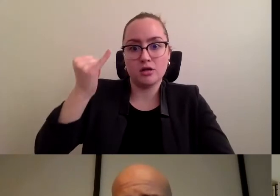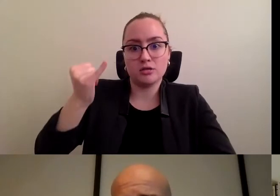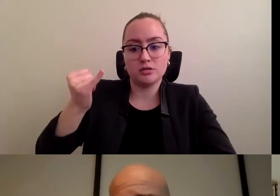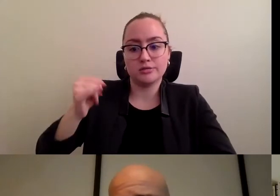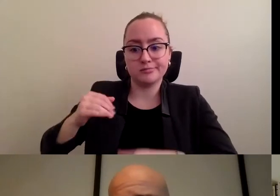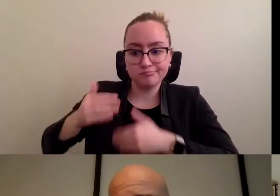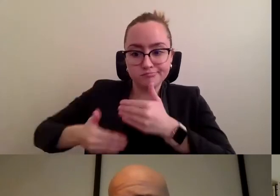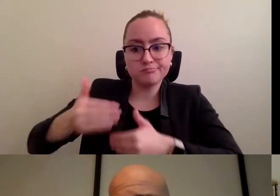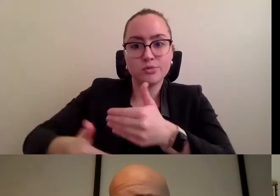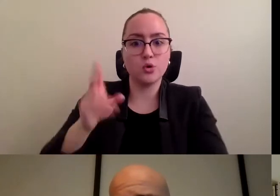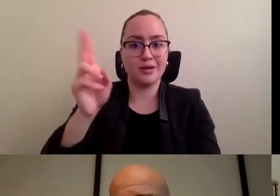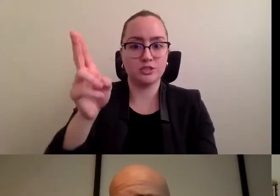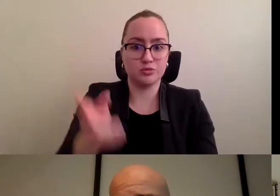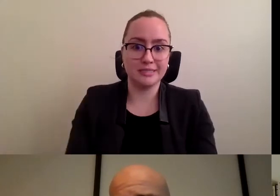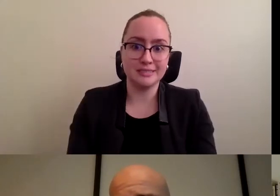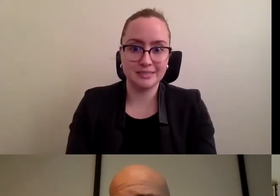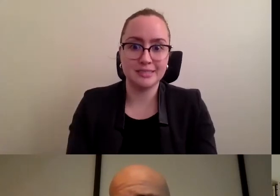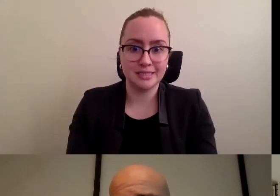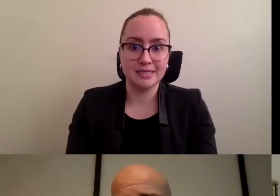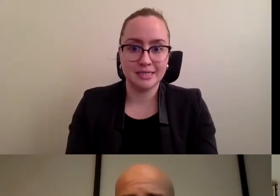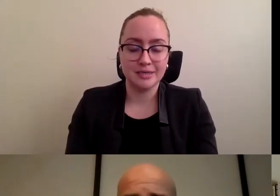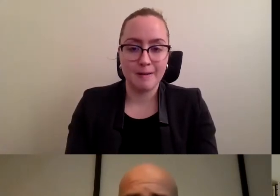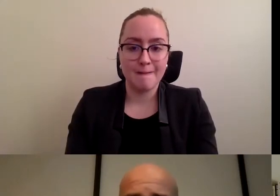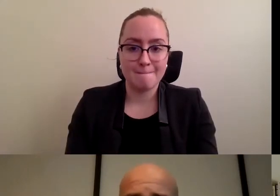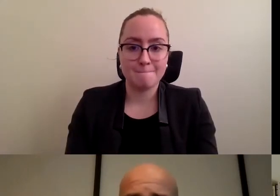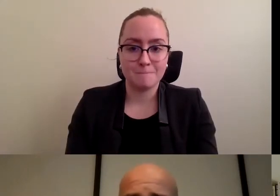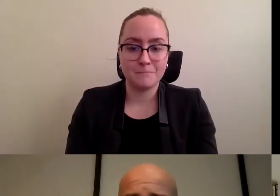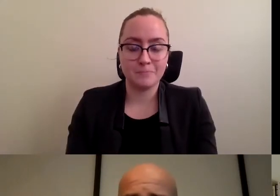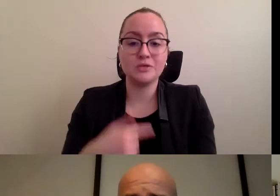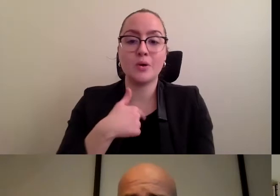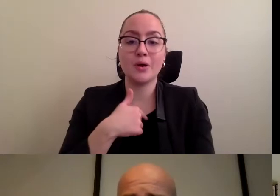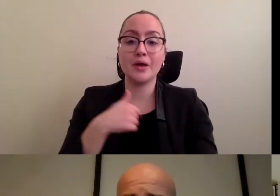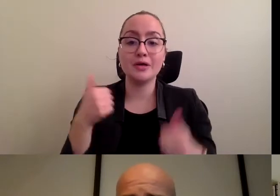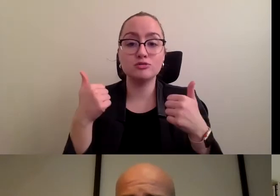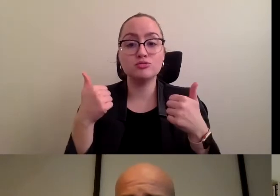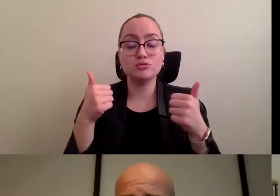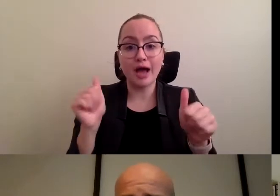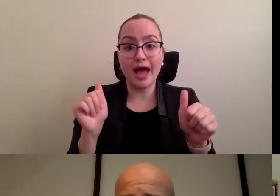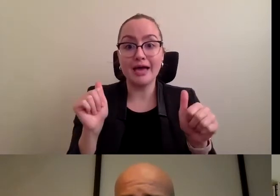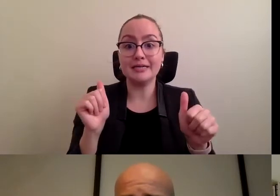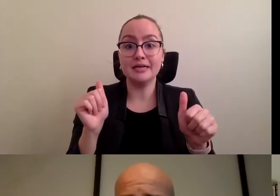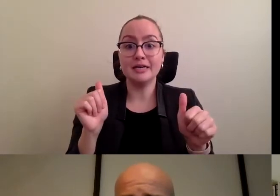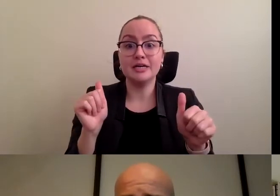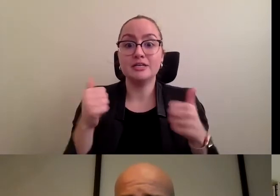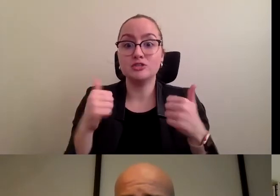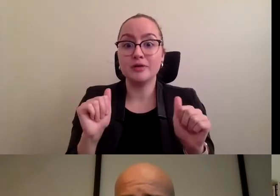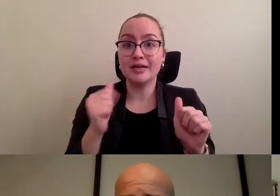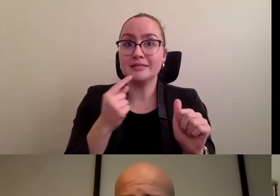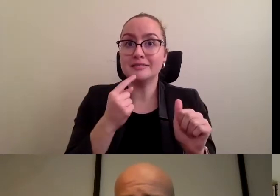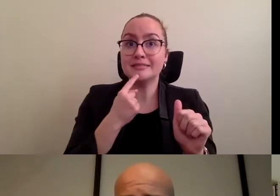quién utiliza esta retórica para promover esta retórica. Y yo quiero traer estas ideas